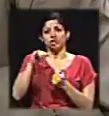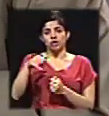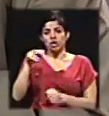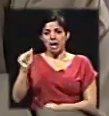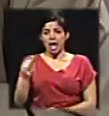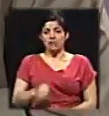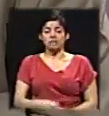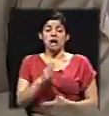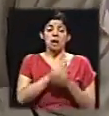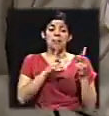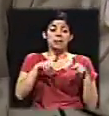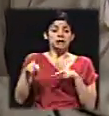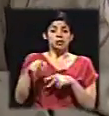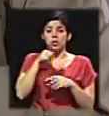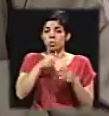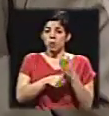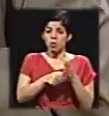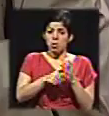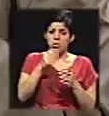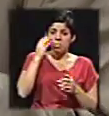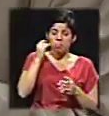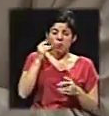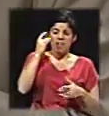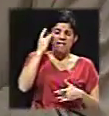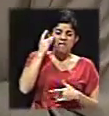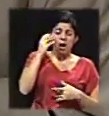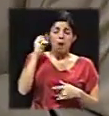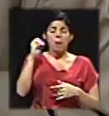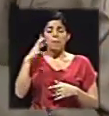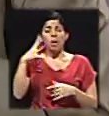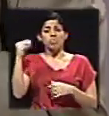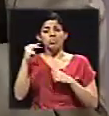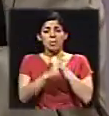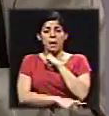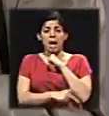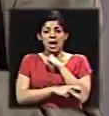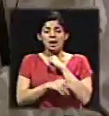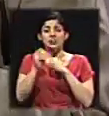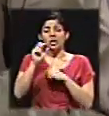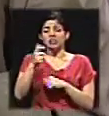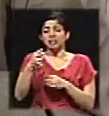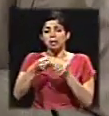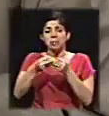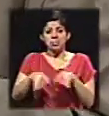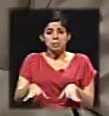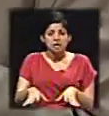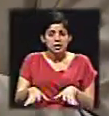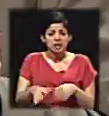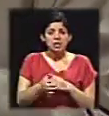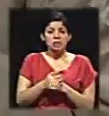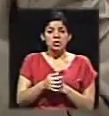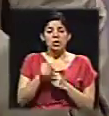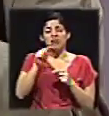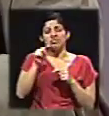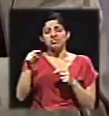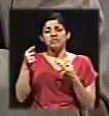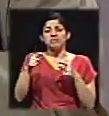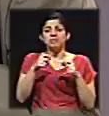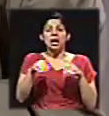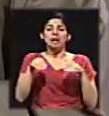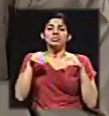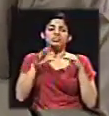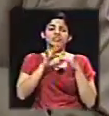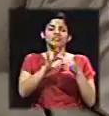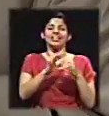Hay gente que no vota porque está enferma o fuera del país o porque se le perdió la cédula. Es un poco lo que se llaman abstencionismo